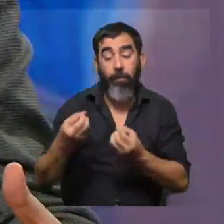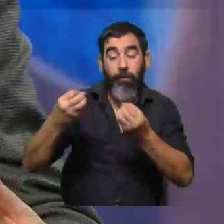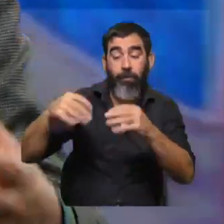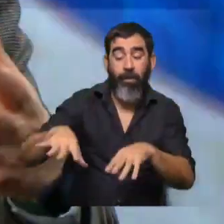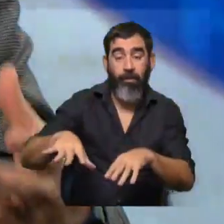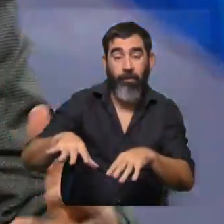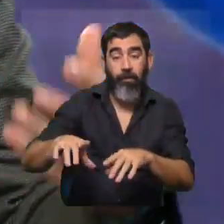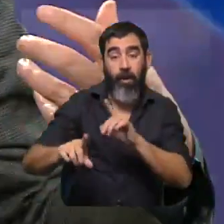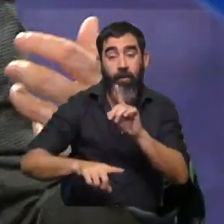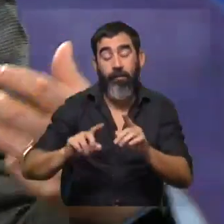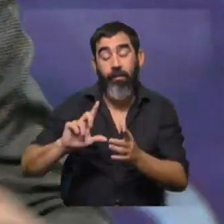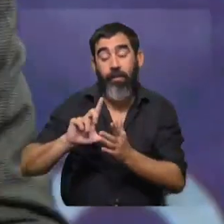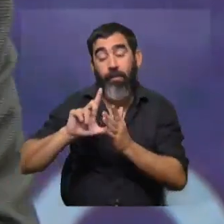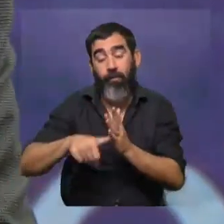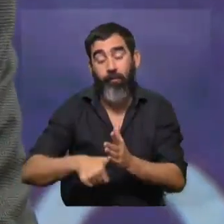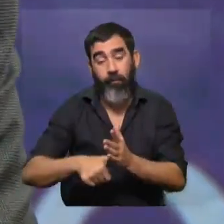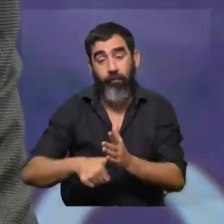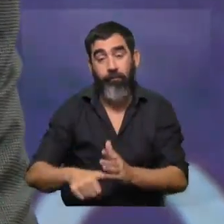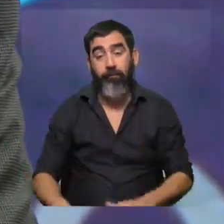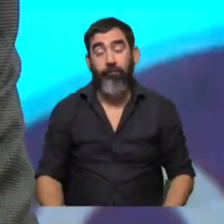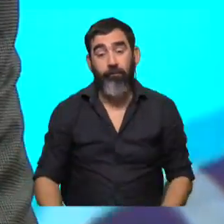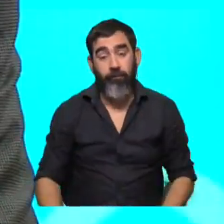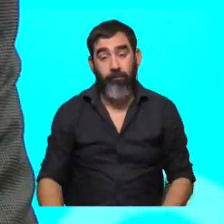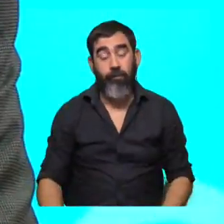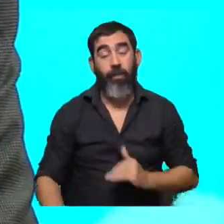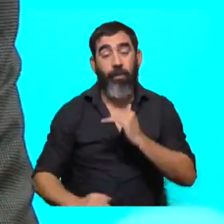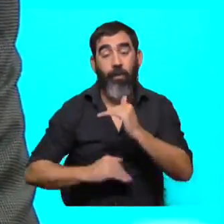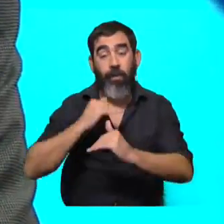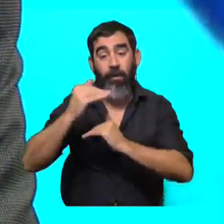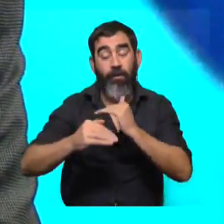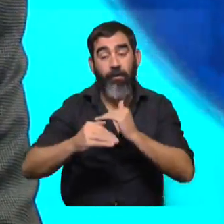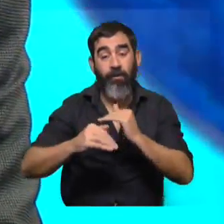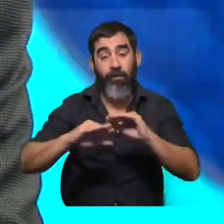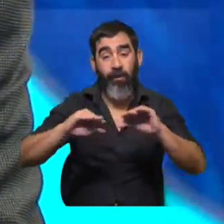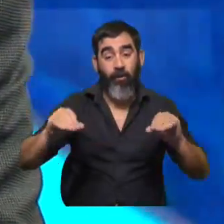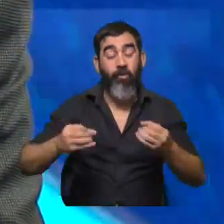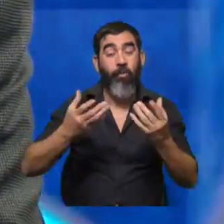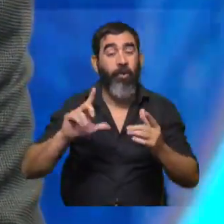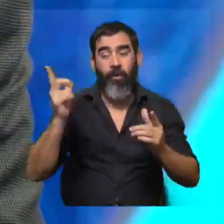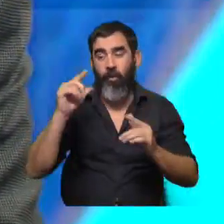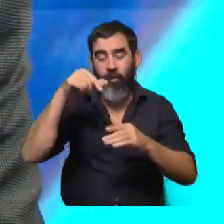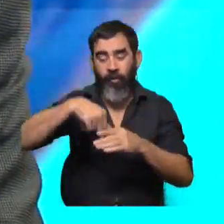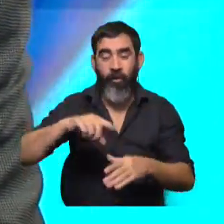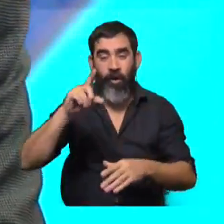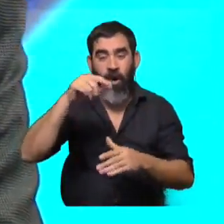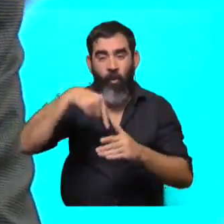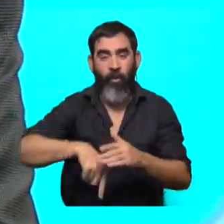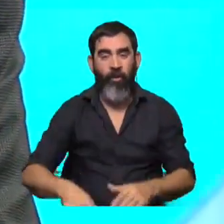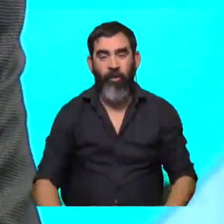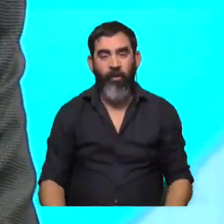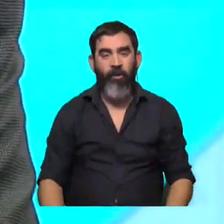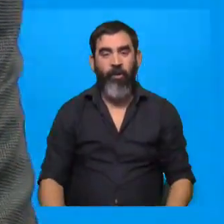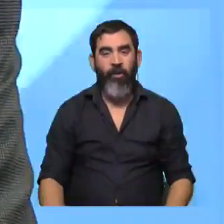y nos retrasamos a nivel del desarrollo superficial por no acceder al agua subterránea. O sea que creo